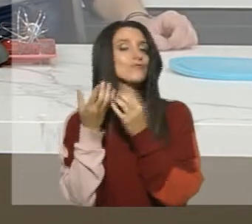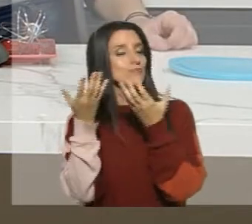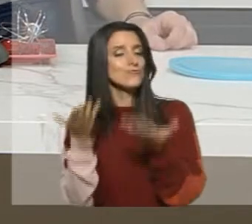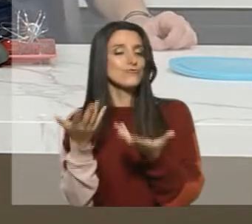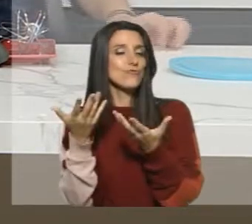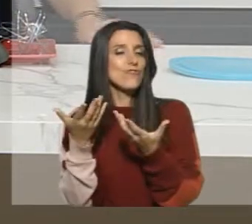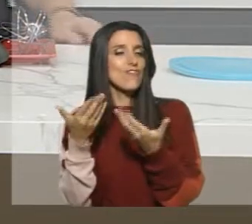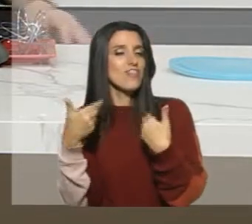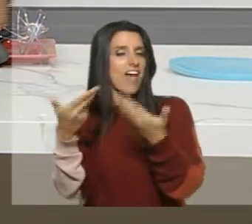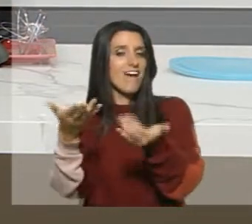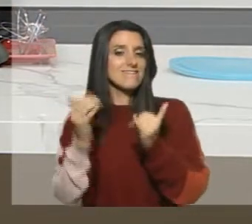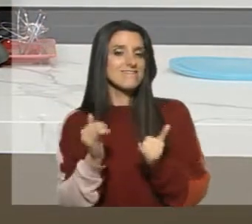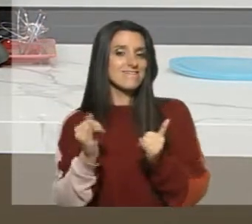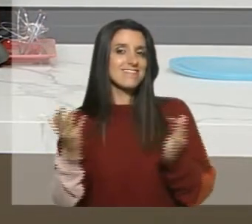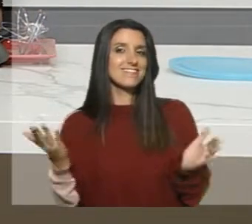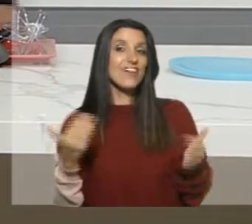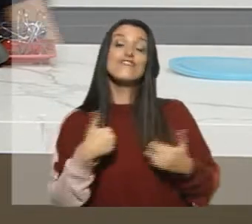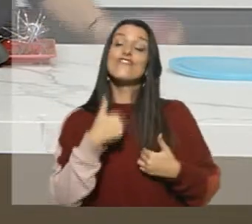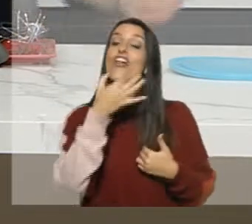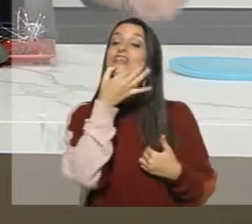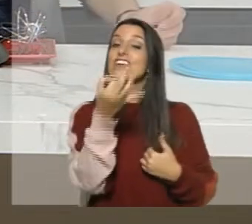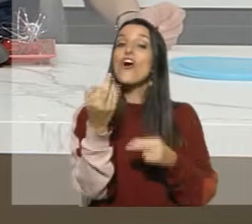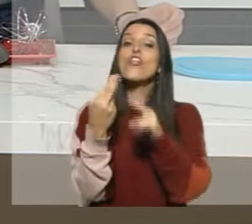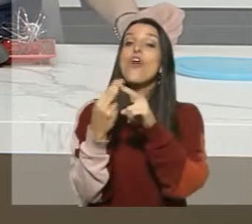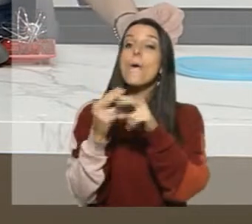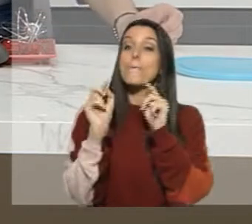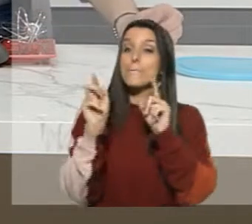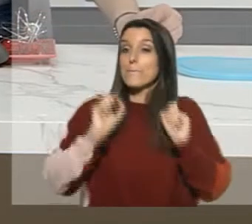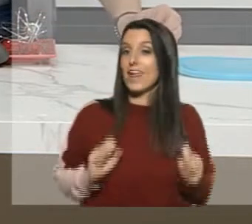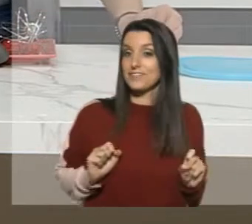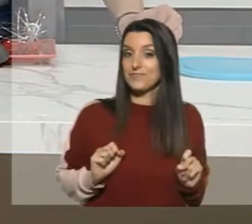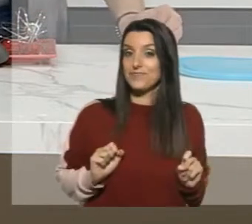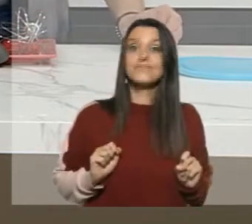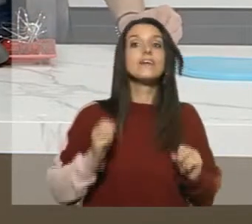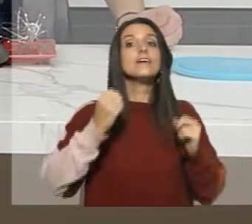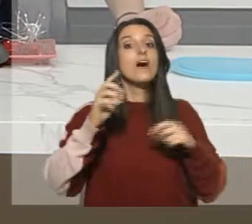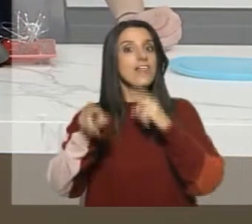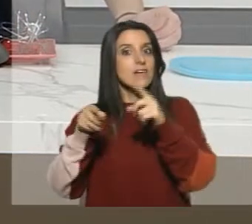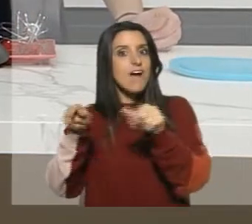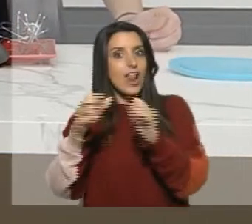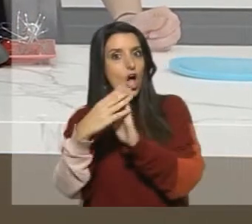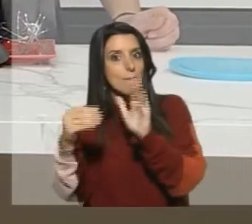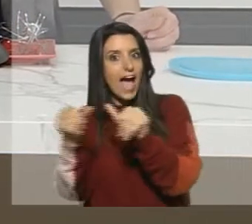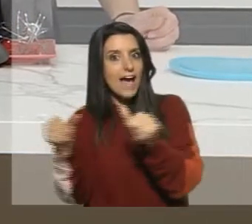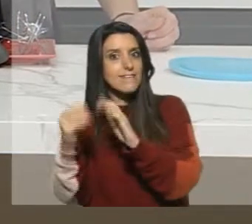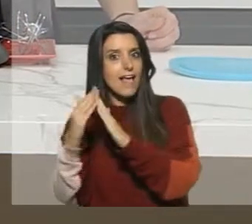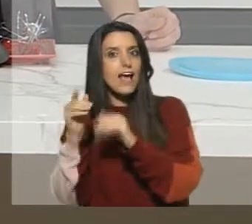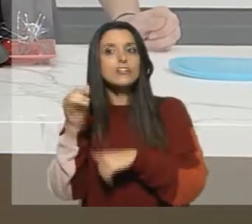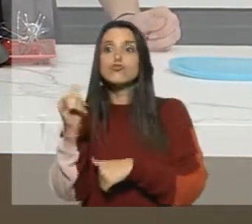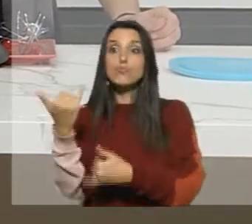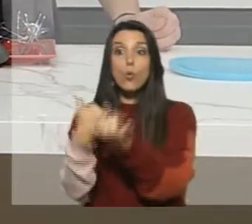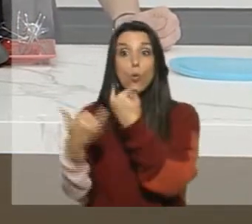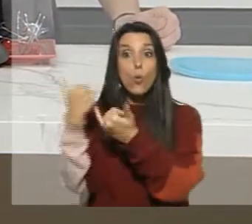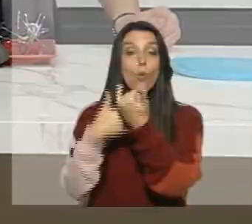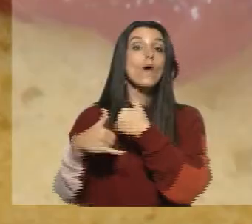Gabriel. Te lo digo con el nombre, ¿viste? Para que... Además, él después las hace en su casa. Las hace en su casa, que ya me cuenta que ha ido comiendo,